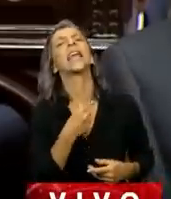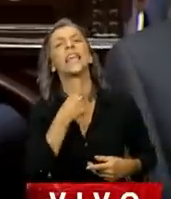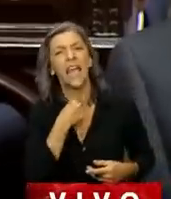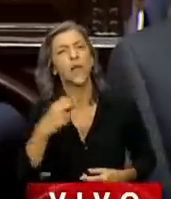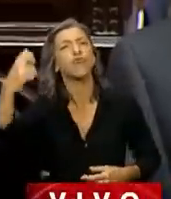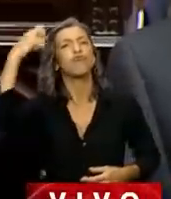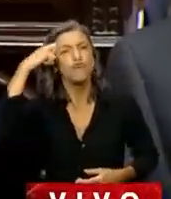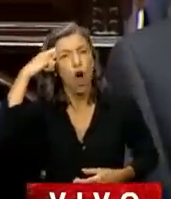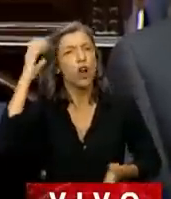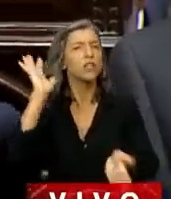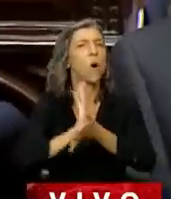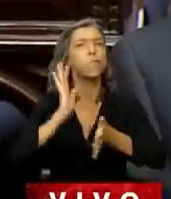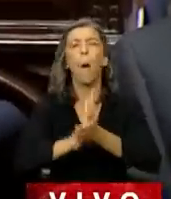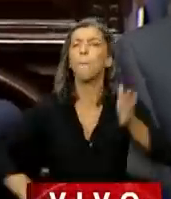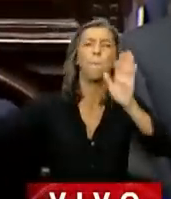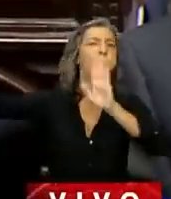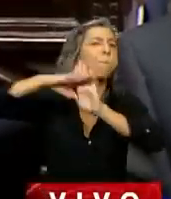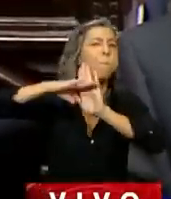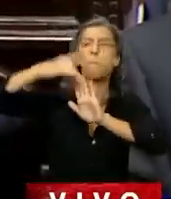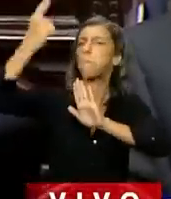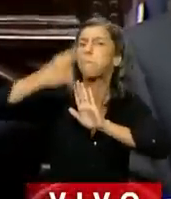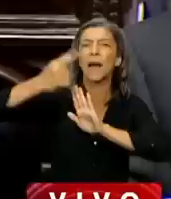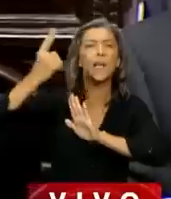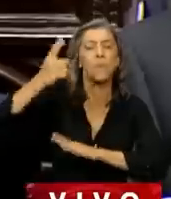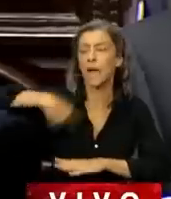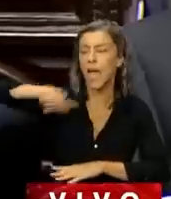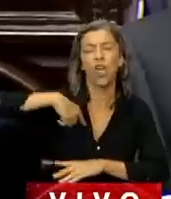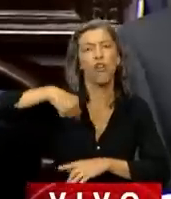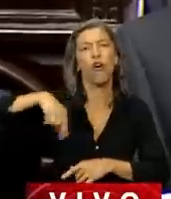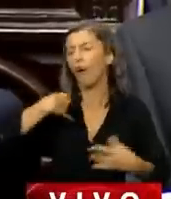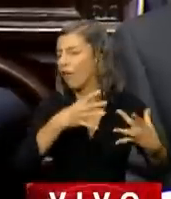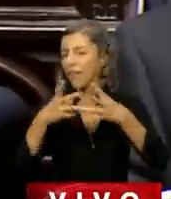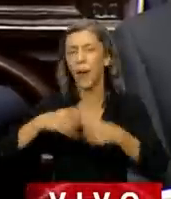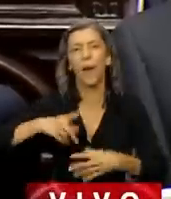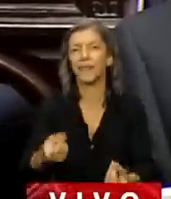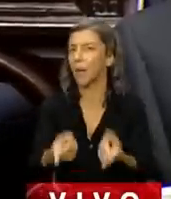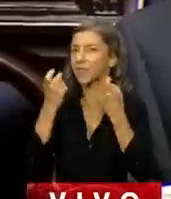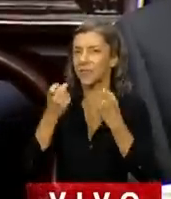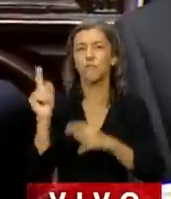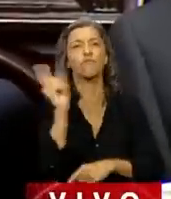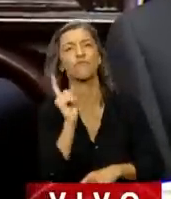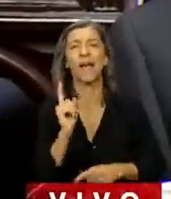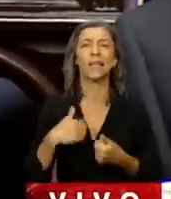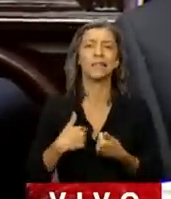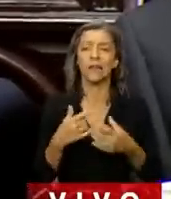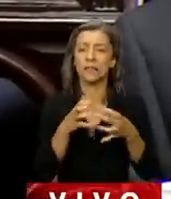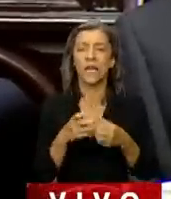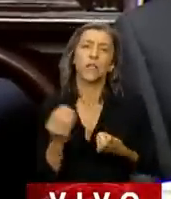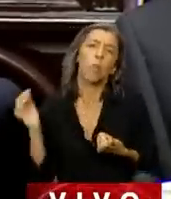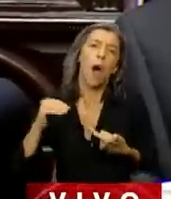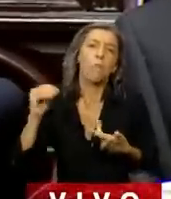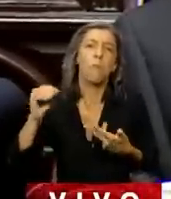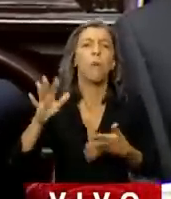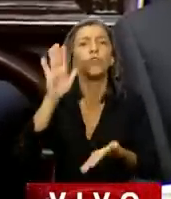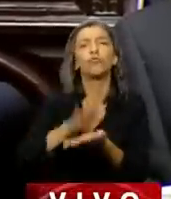de prioridad de los problemas. No queremos hacer de cada sesión una disputa